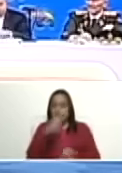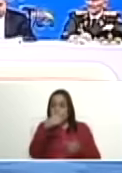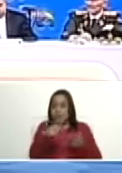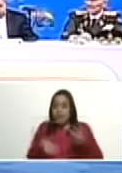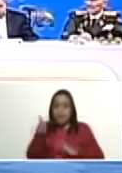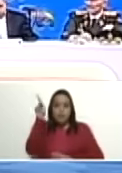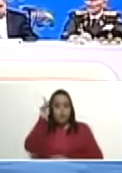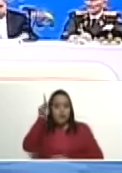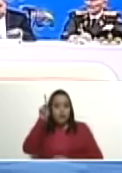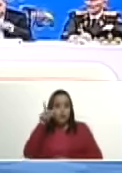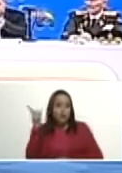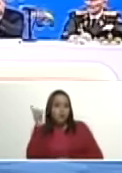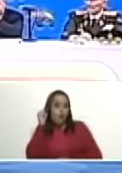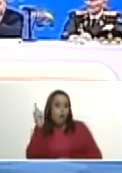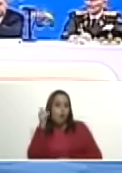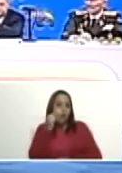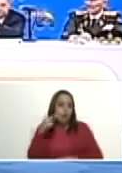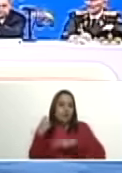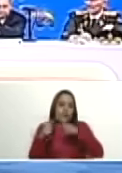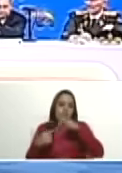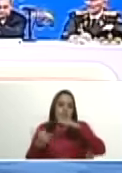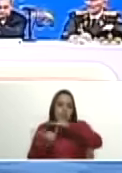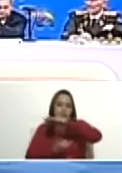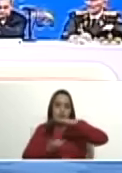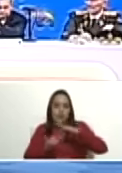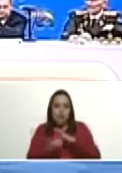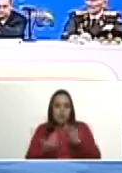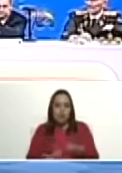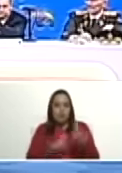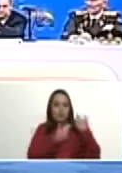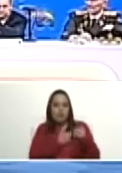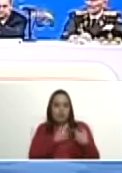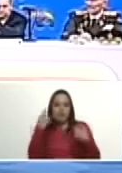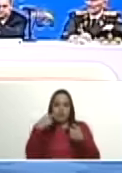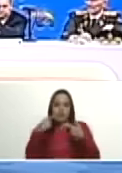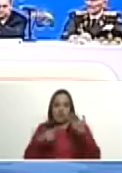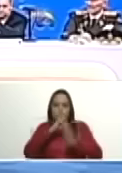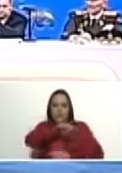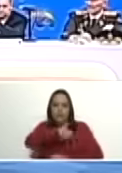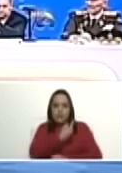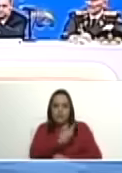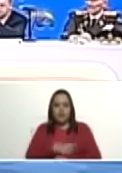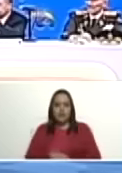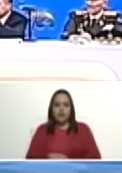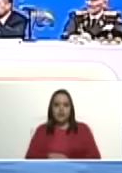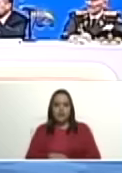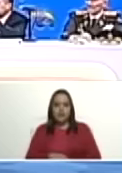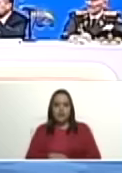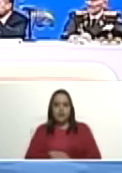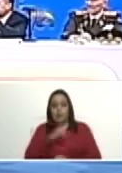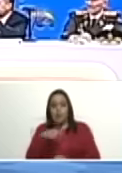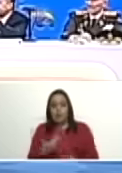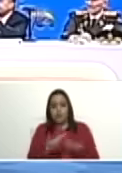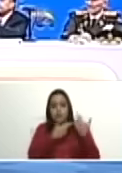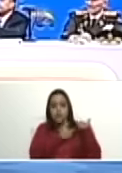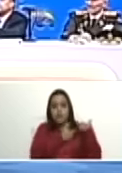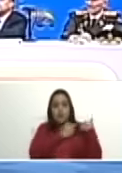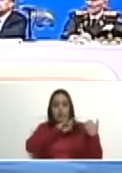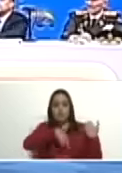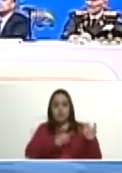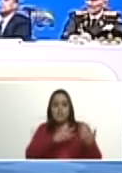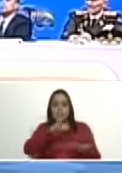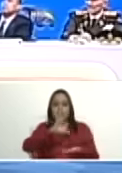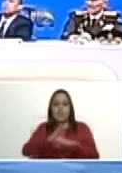distintas instituciones, rectores de todas las universidades, el rector de la Universidad Central de Venezuela,